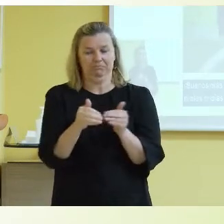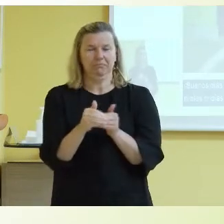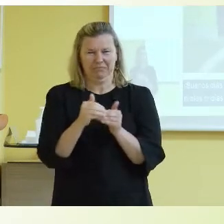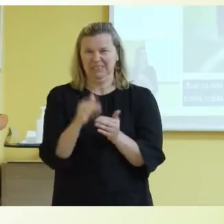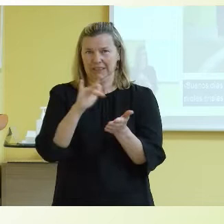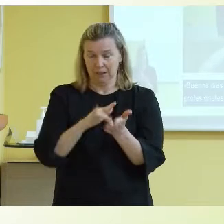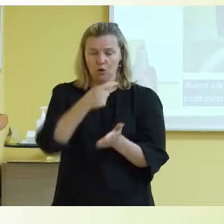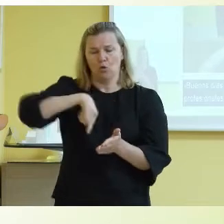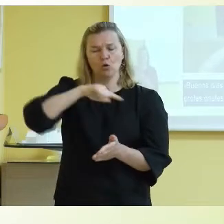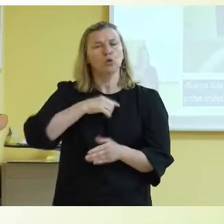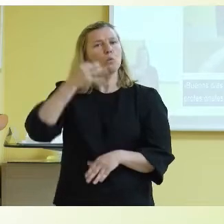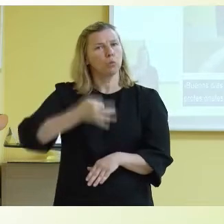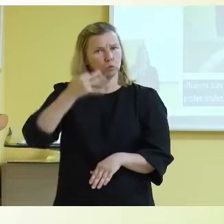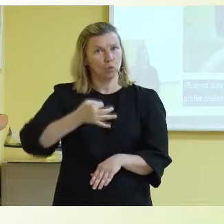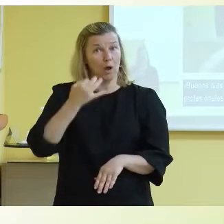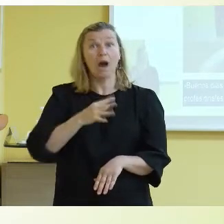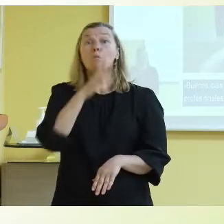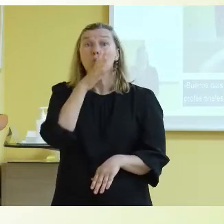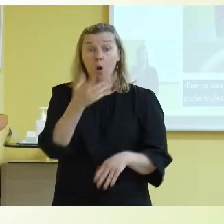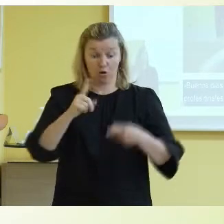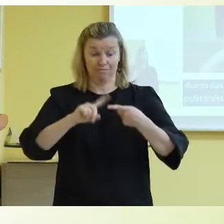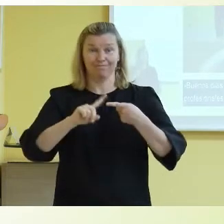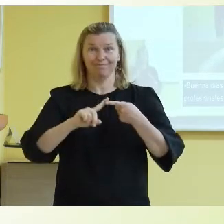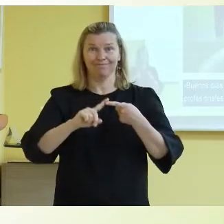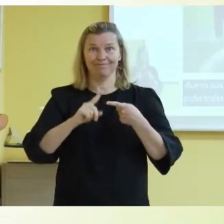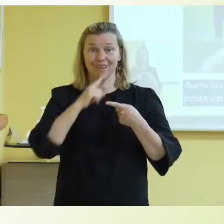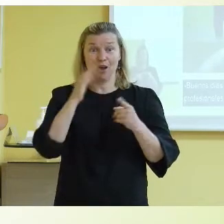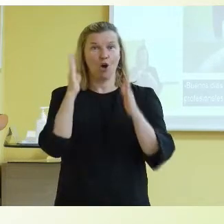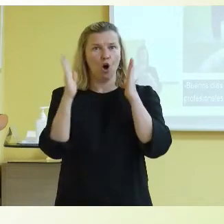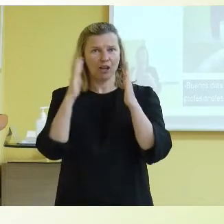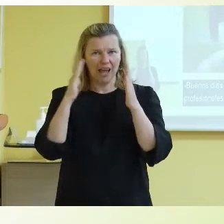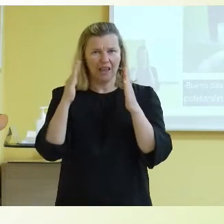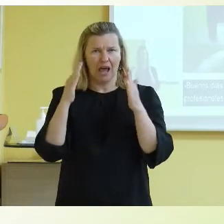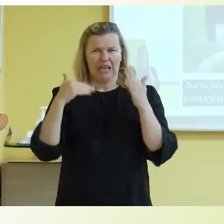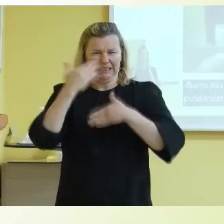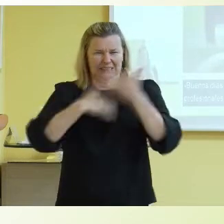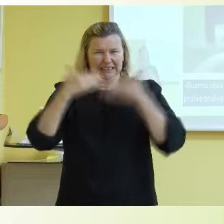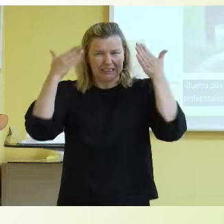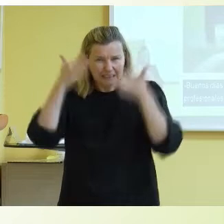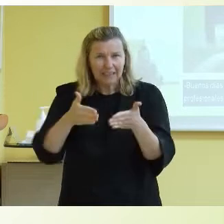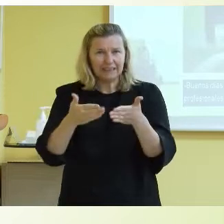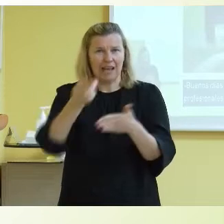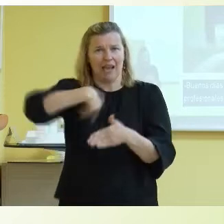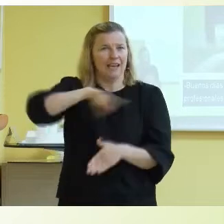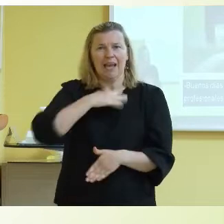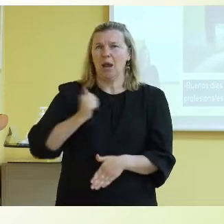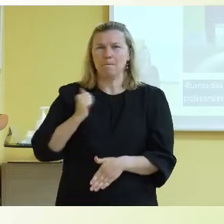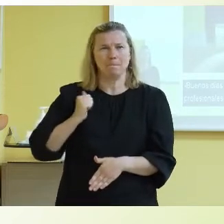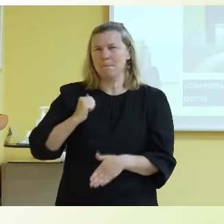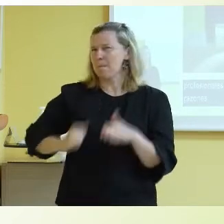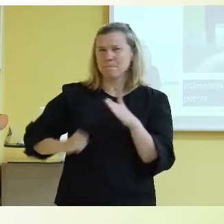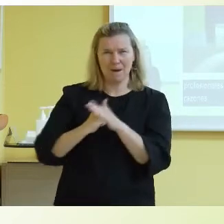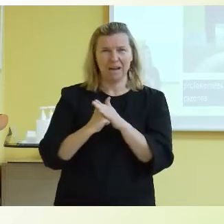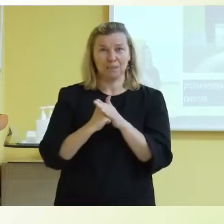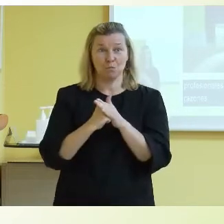ser puntuales por dos razones. Primera, porque la jornada es intensa y queremos que se aproveche al máximo y